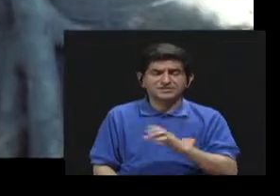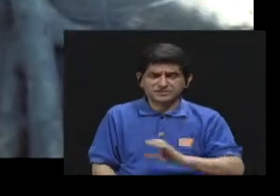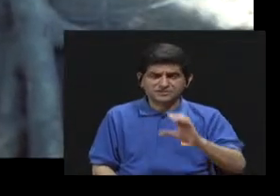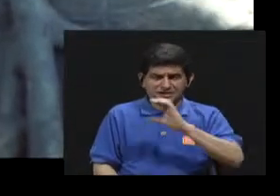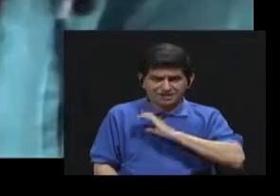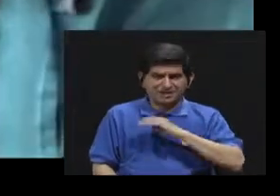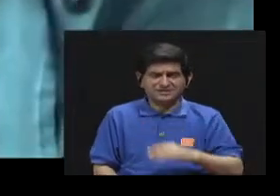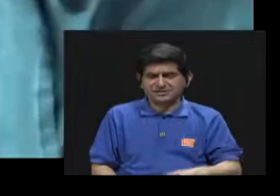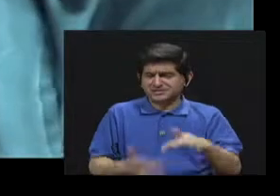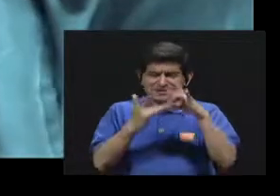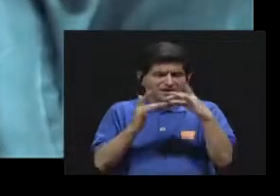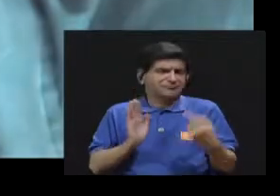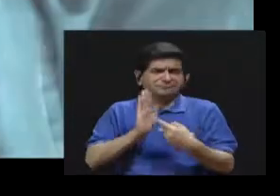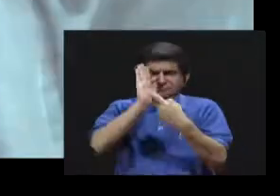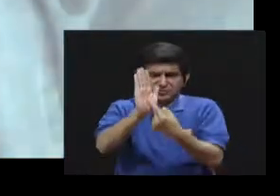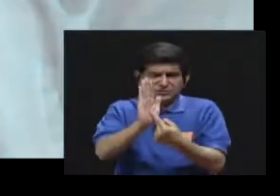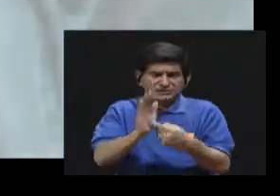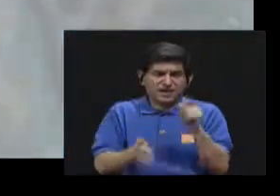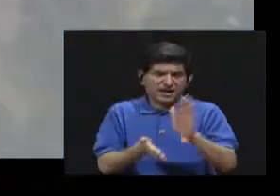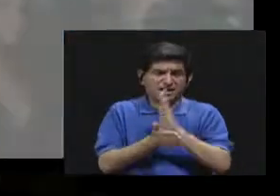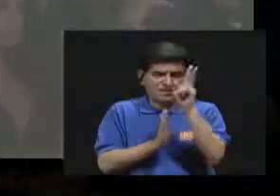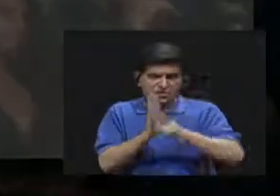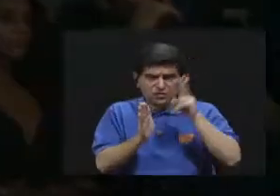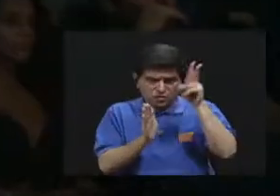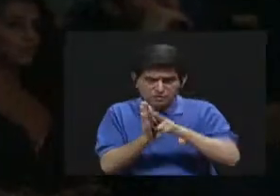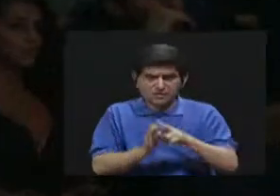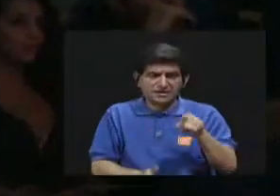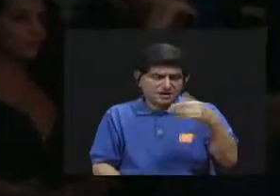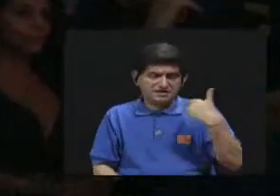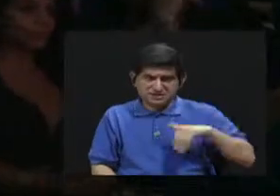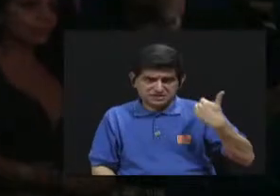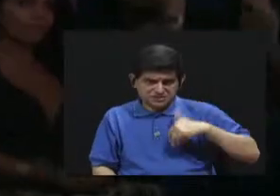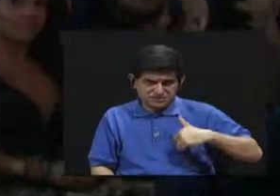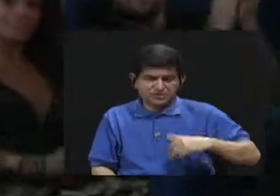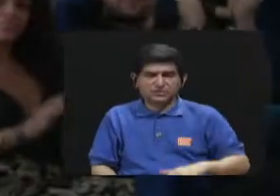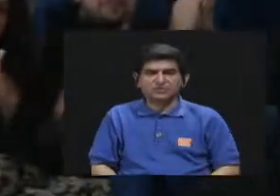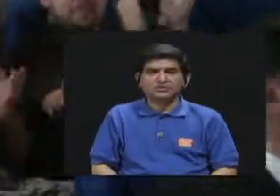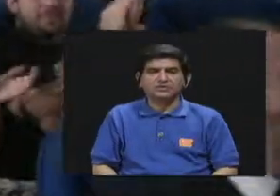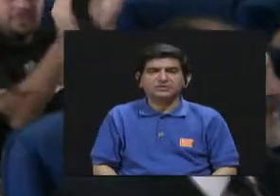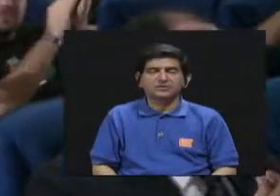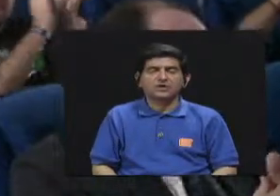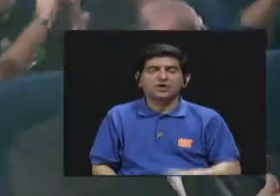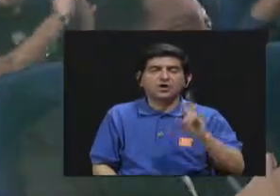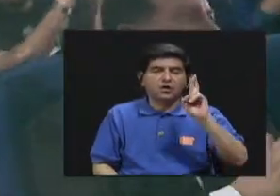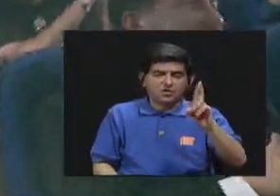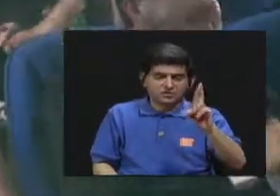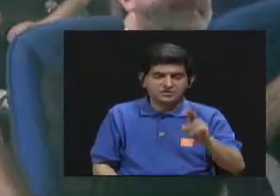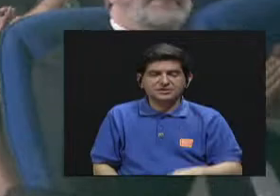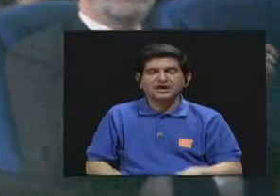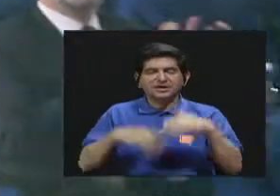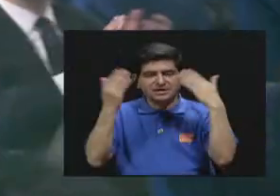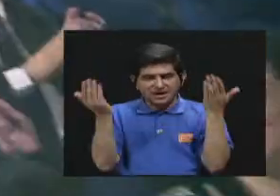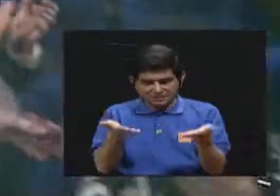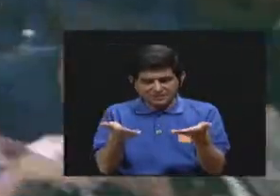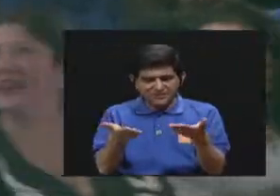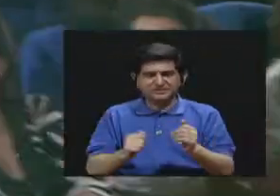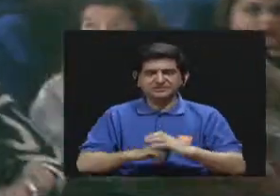presenta este documental, este señor. Rosana, bienvenida a este lado del escenario.